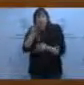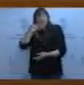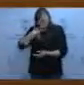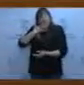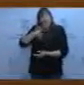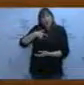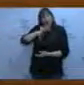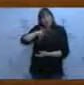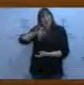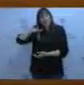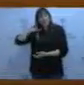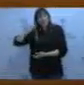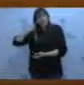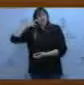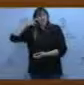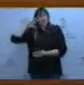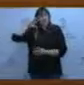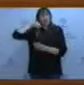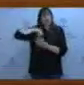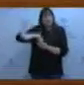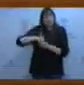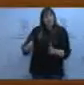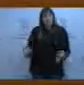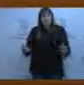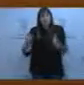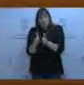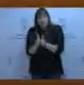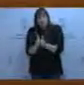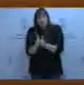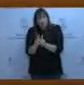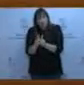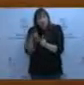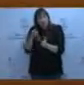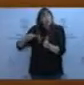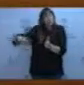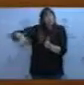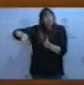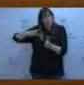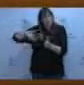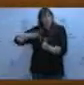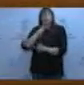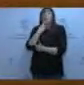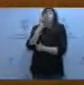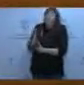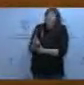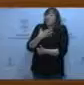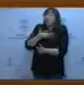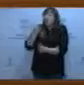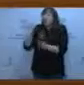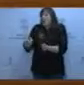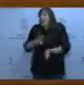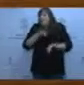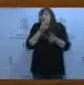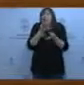las personas expertas que van a acompañar a lo que nosotros podemos atribuir o traer a estos